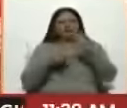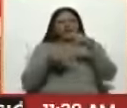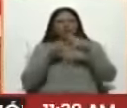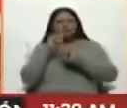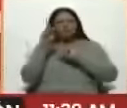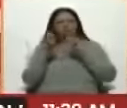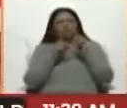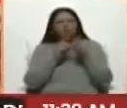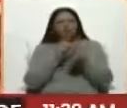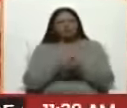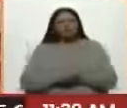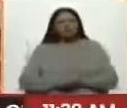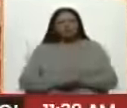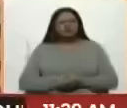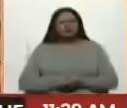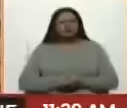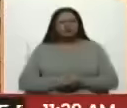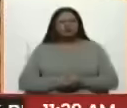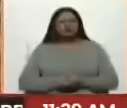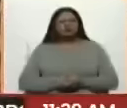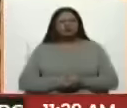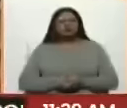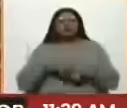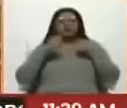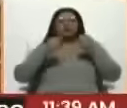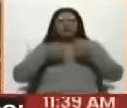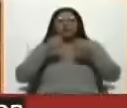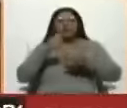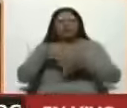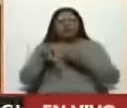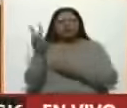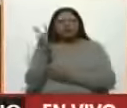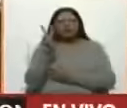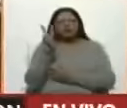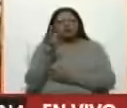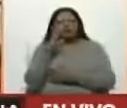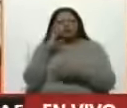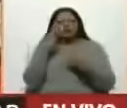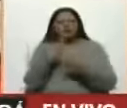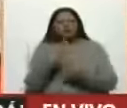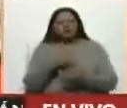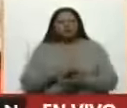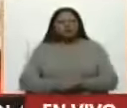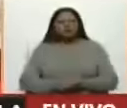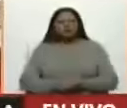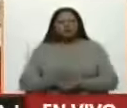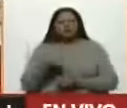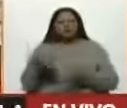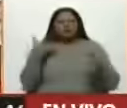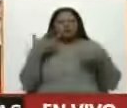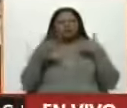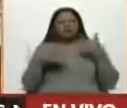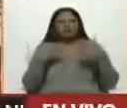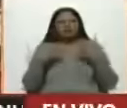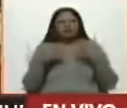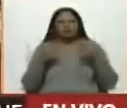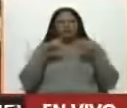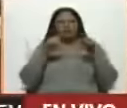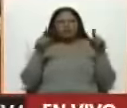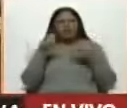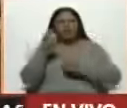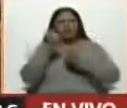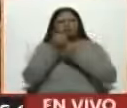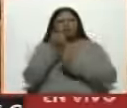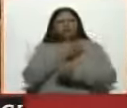pregunta, protestas en Venezuela, y seguramente este acto que está aquí, que es de apoyo